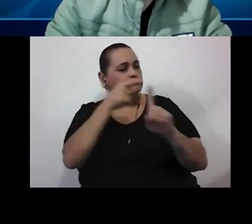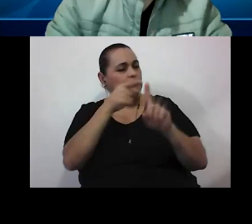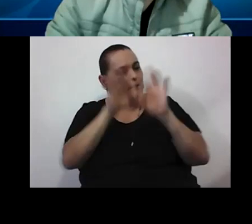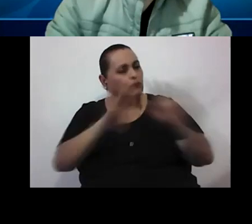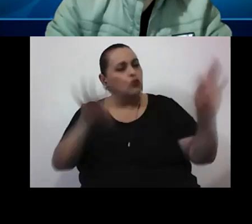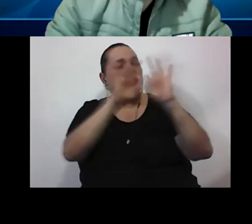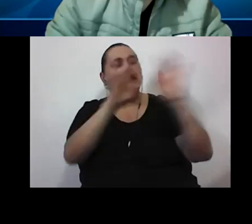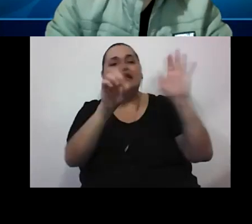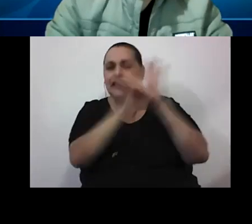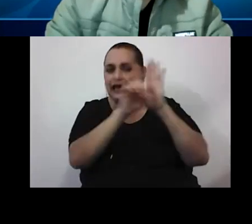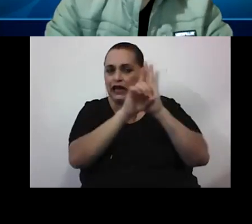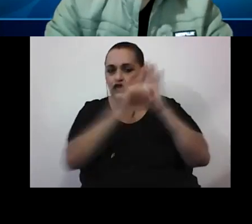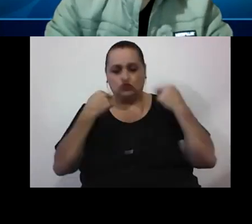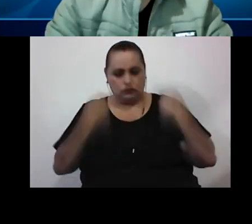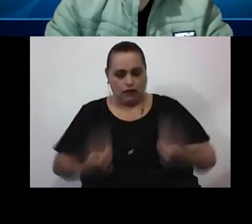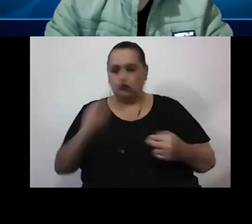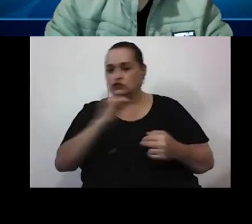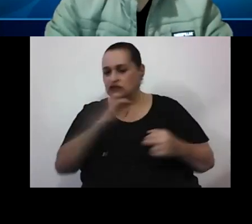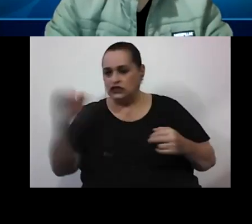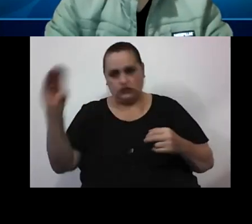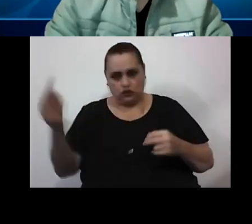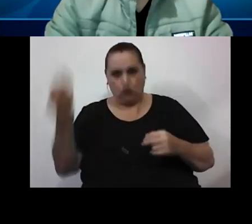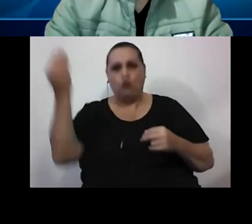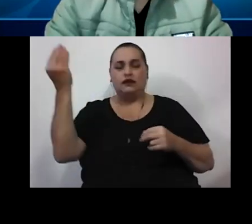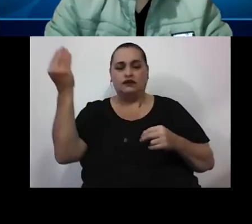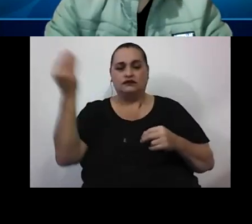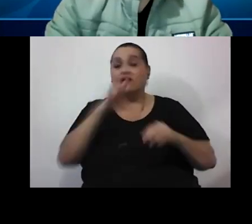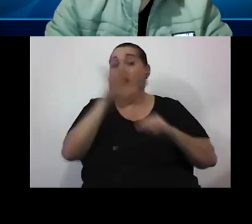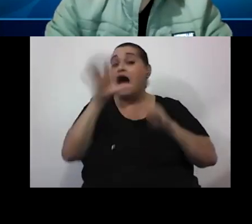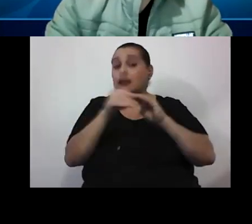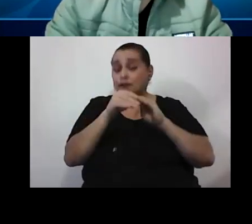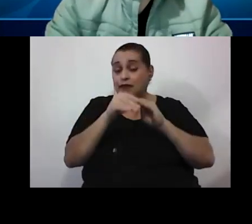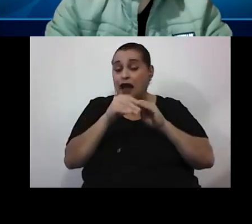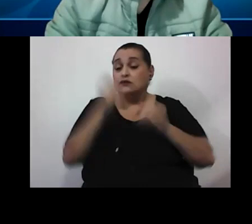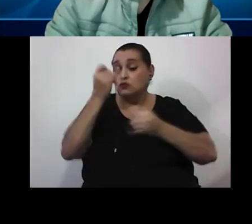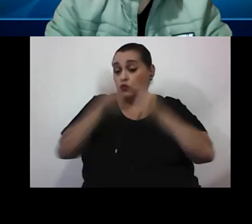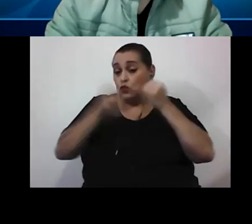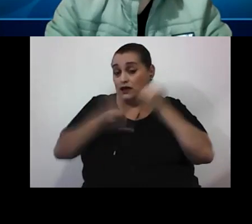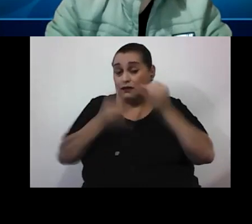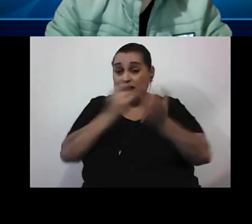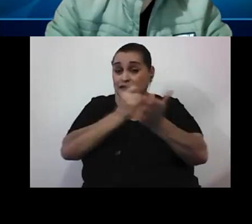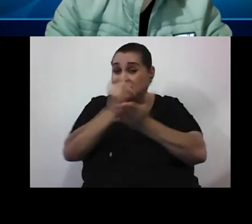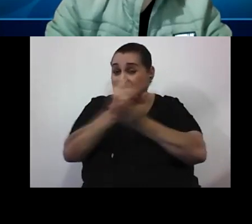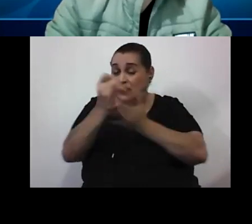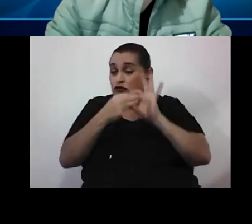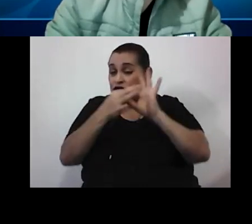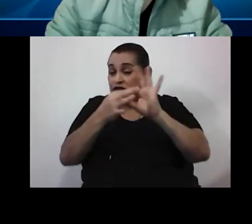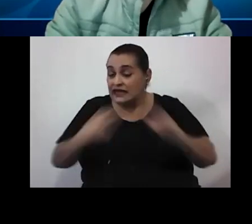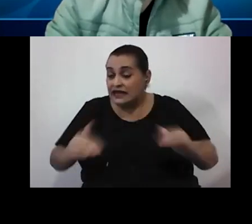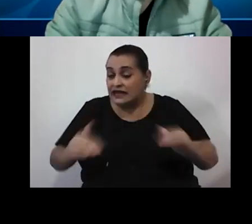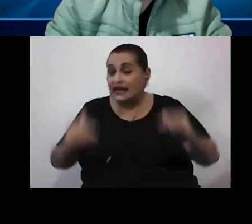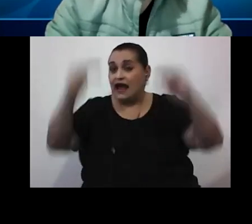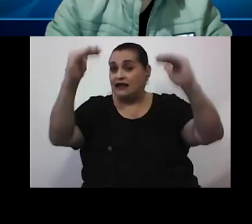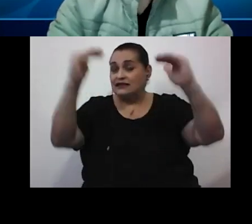y adolescentes. Y además considera las últimas investigaciones sobre crianza, qué hemos estado aprendiendo